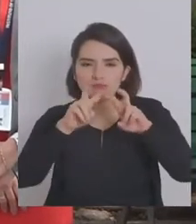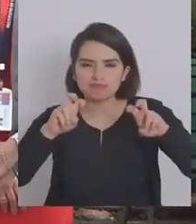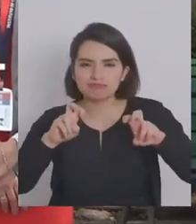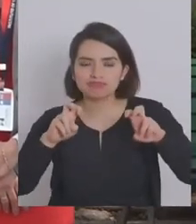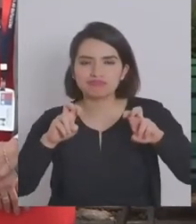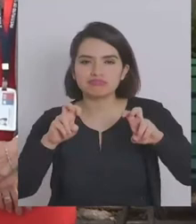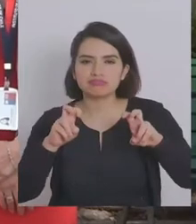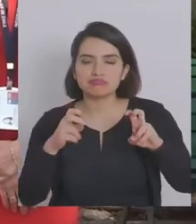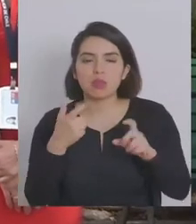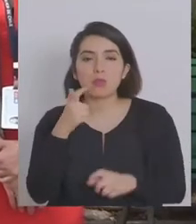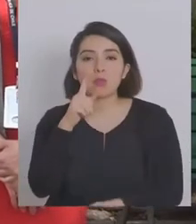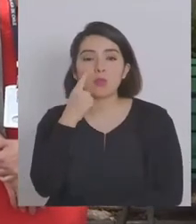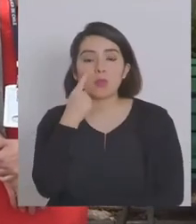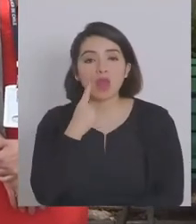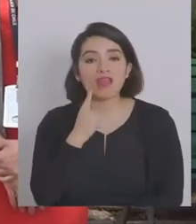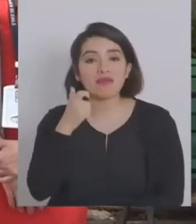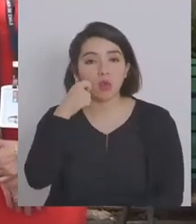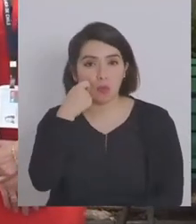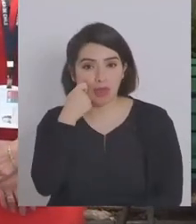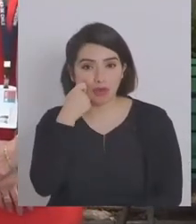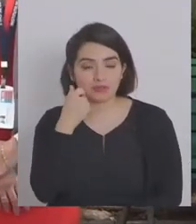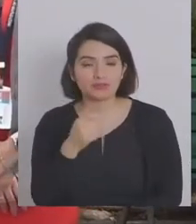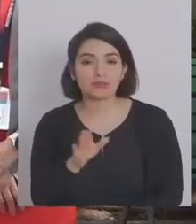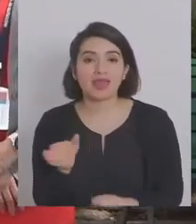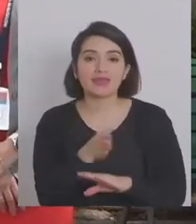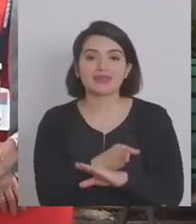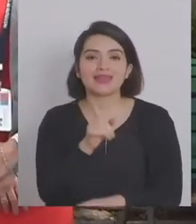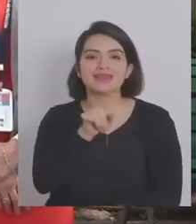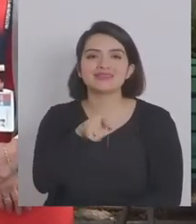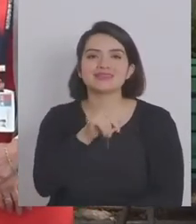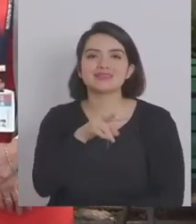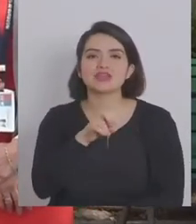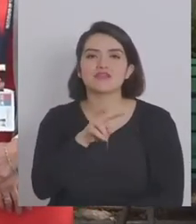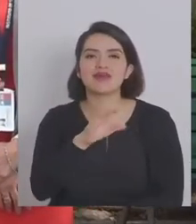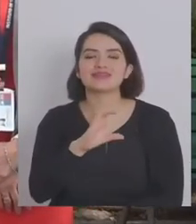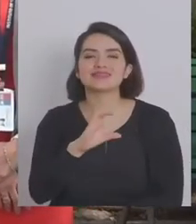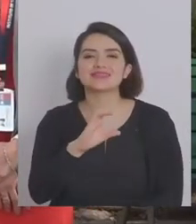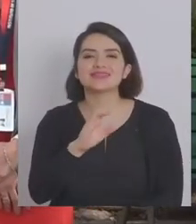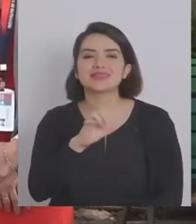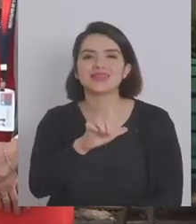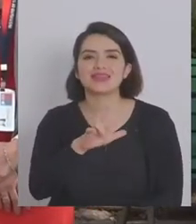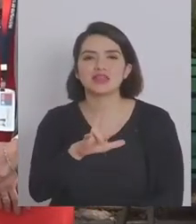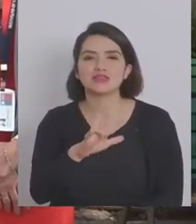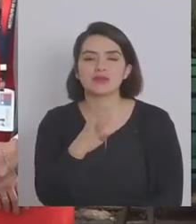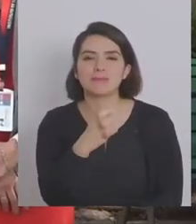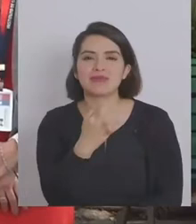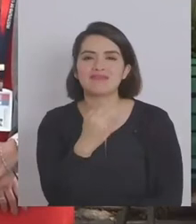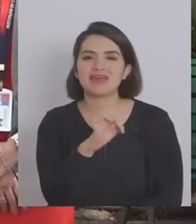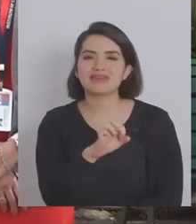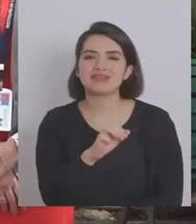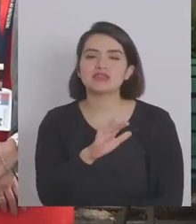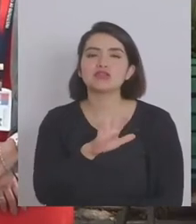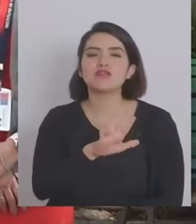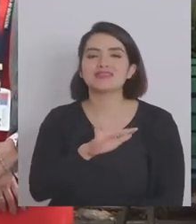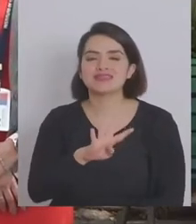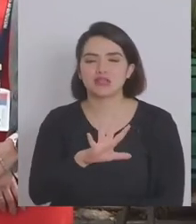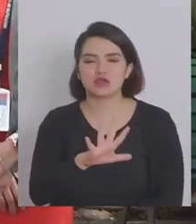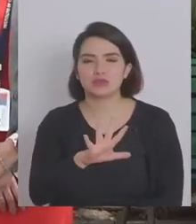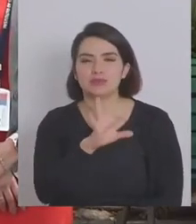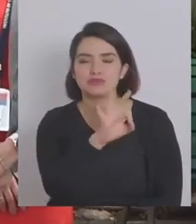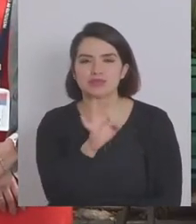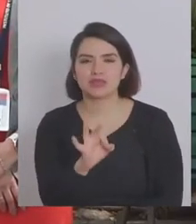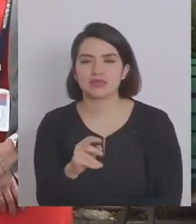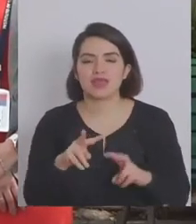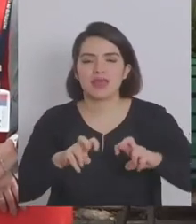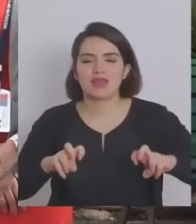como concluyente. Así como a la de Sinovac le dimos 78 y a la de Pfizer 95, esta tiene alrededor de 64% de acuerdo a los análisis